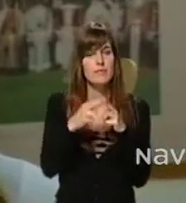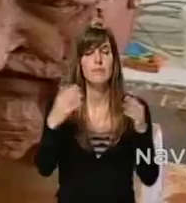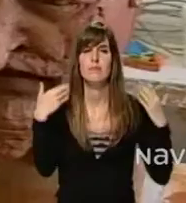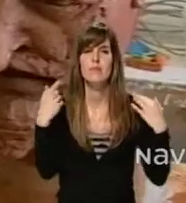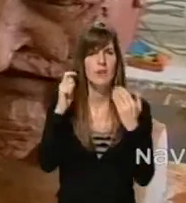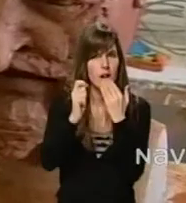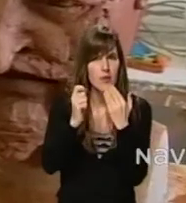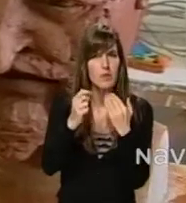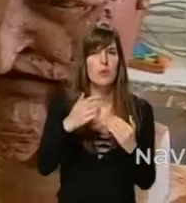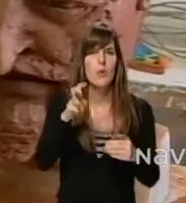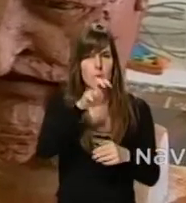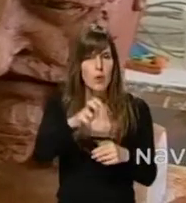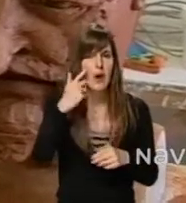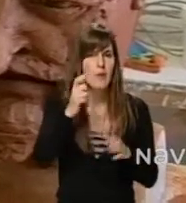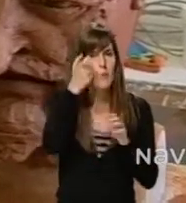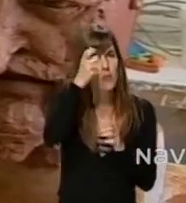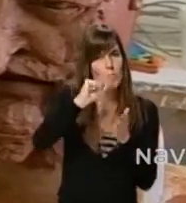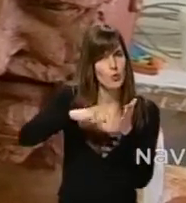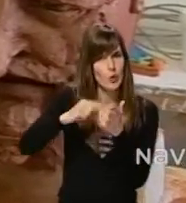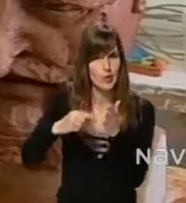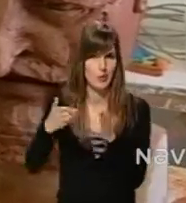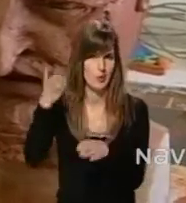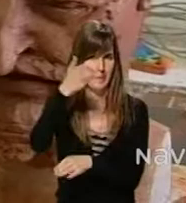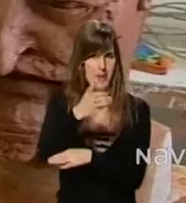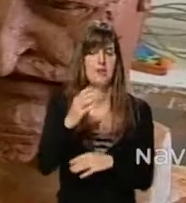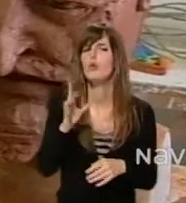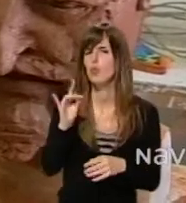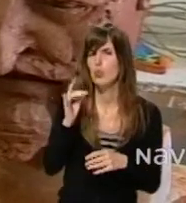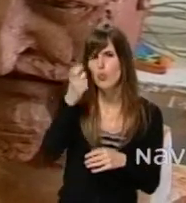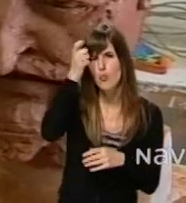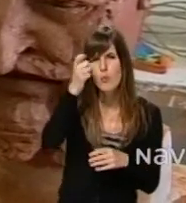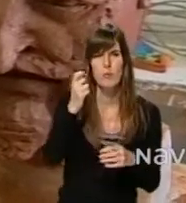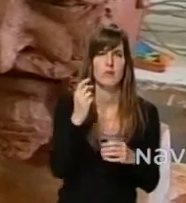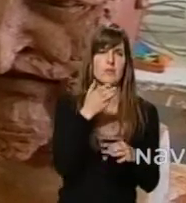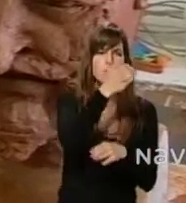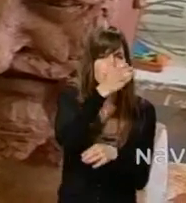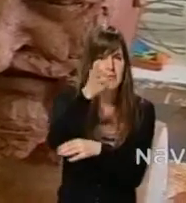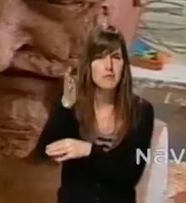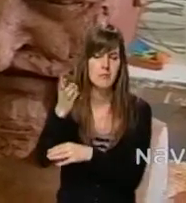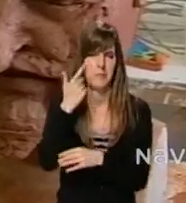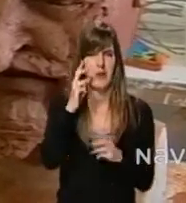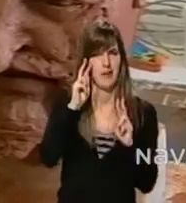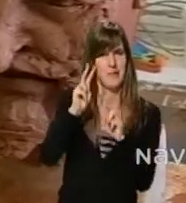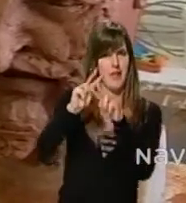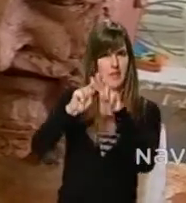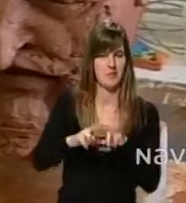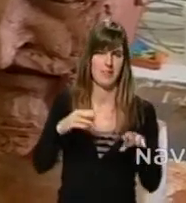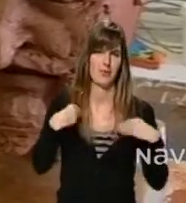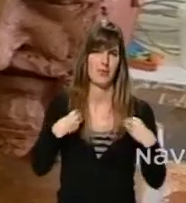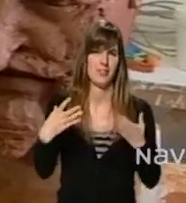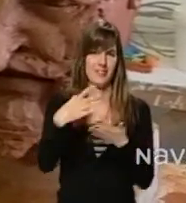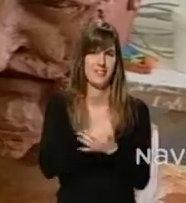cabezudos buscan sitio para bailar, ¿no? Y para hacerlo pasar bien. Eso es, hay que llevarlos a los pueblos para exponerlos y para disfrutar con